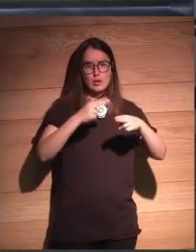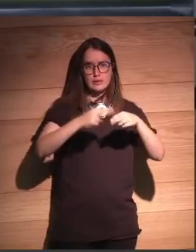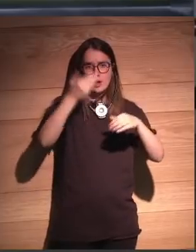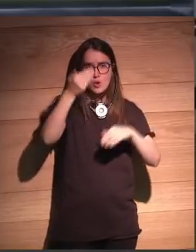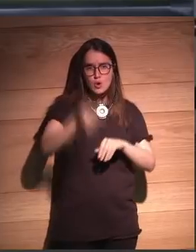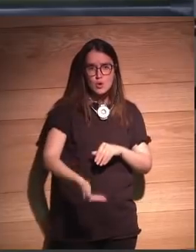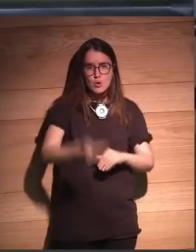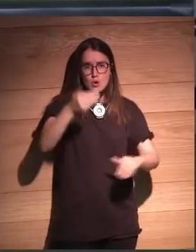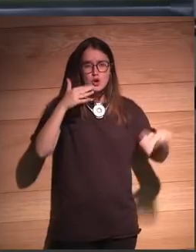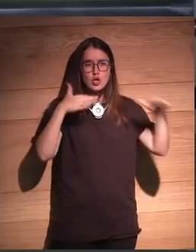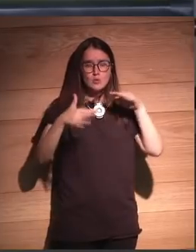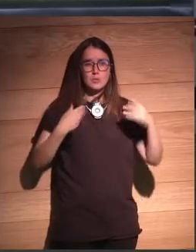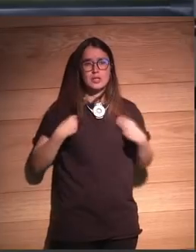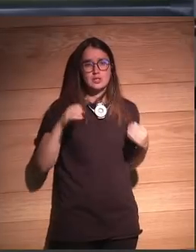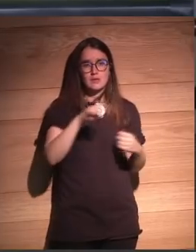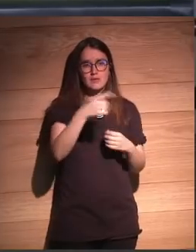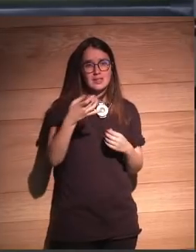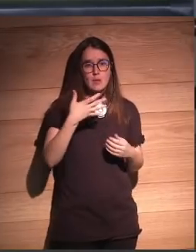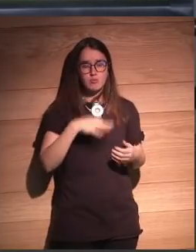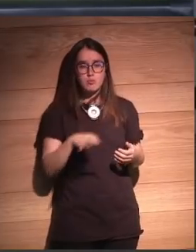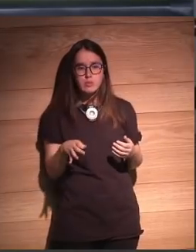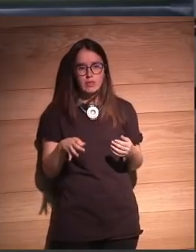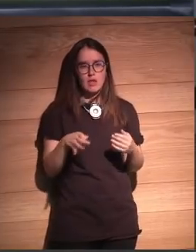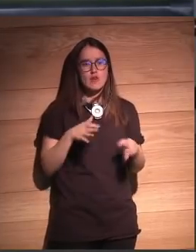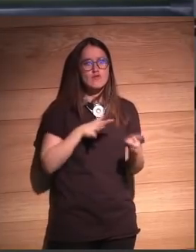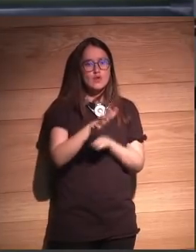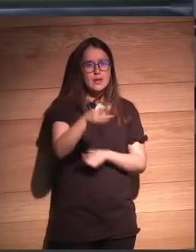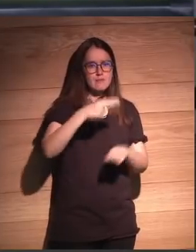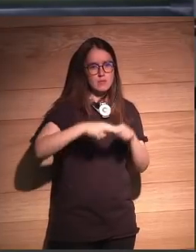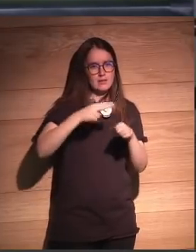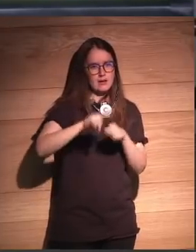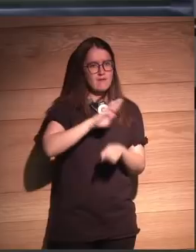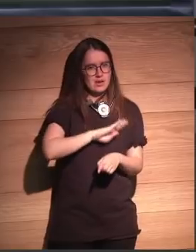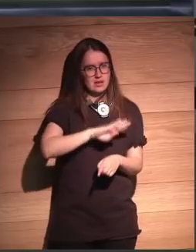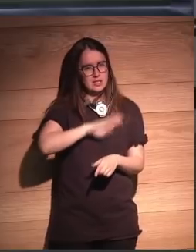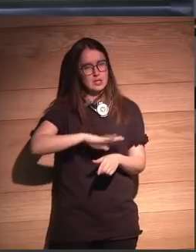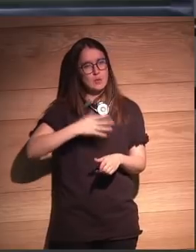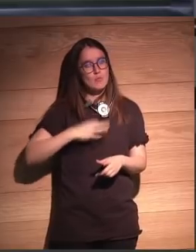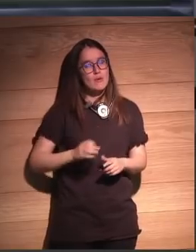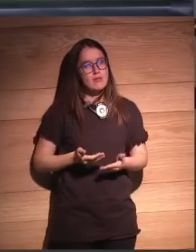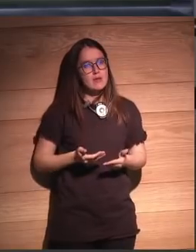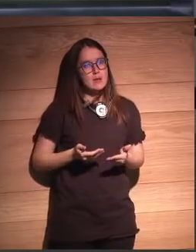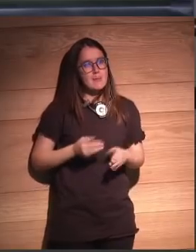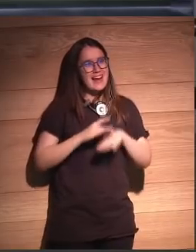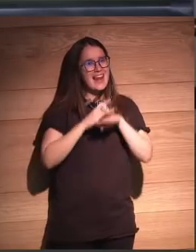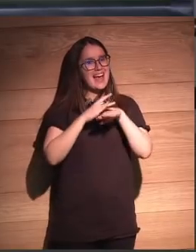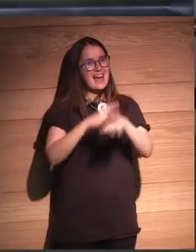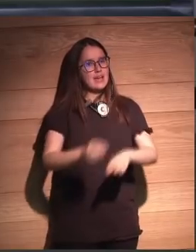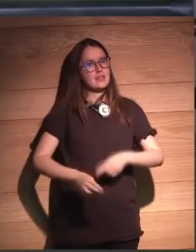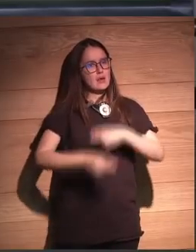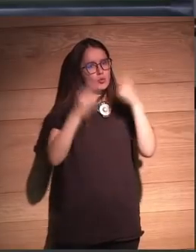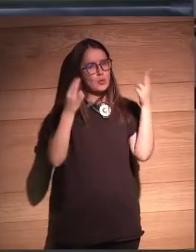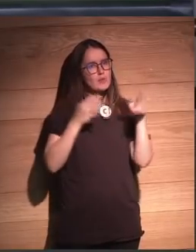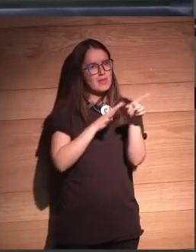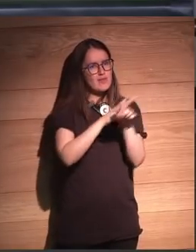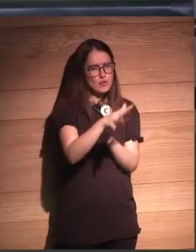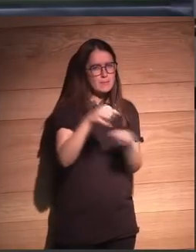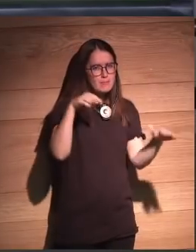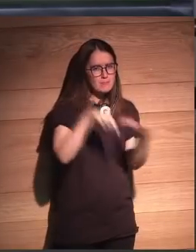los movimientos de vivienda pueden ser unos actores políticos importantes y pueden dar forma a la agenda pública de una forma